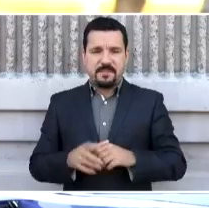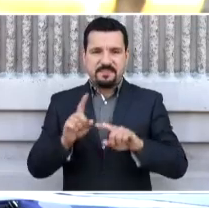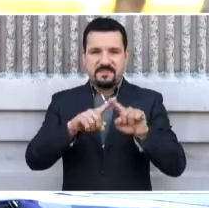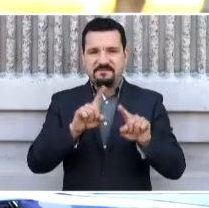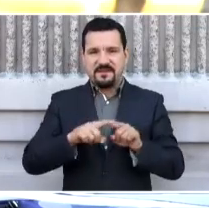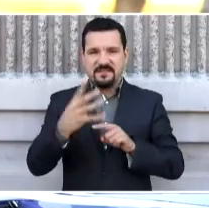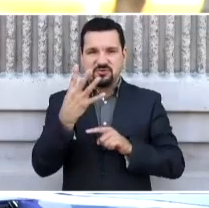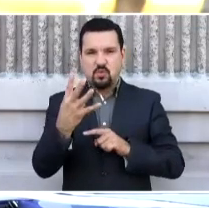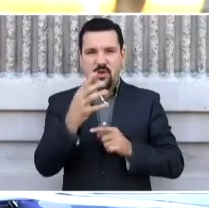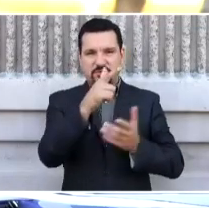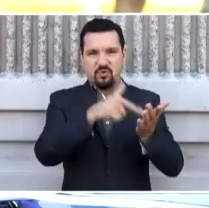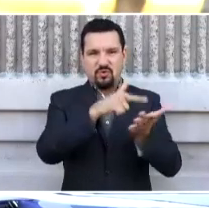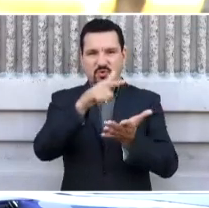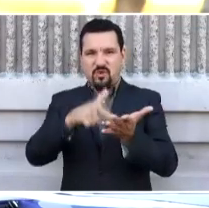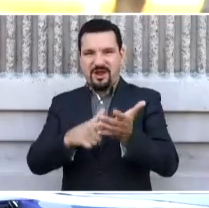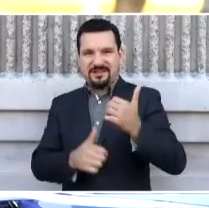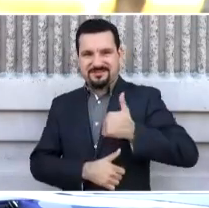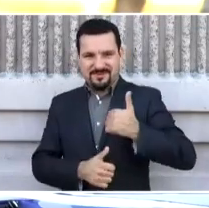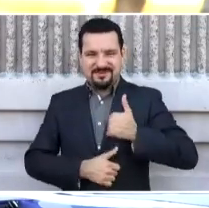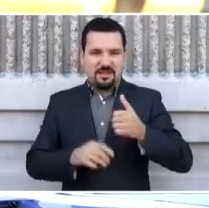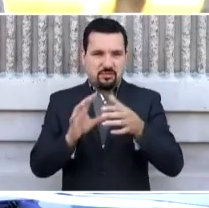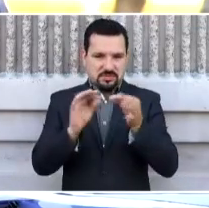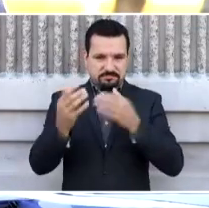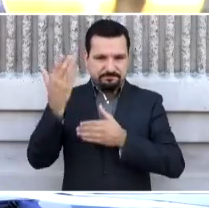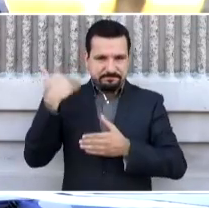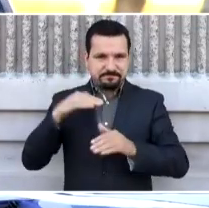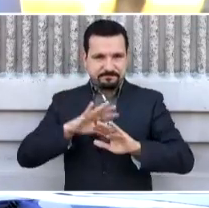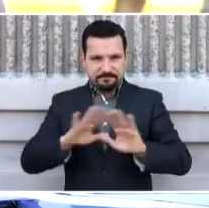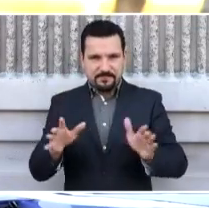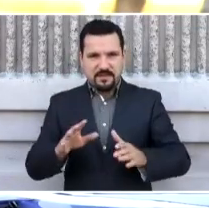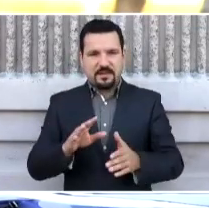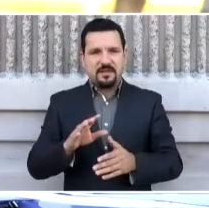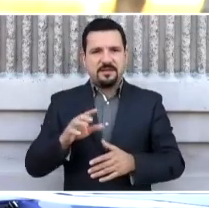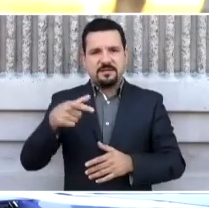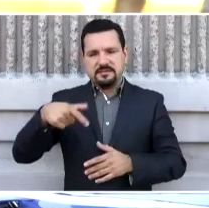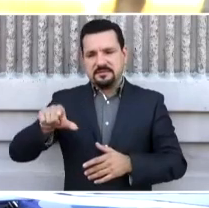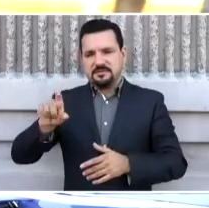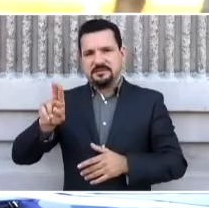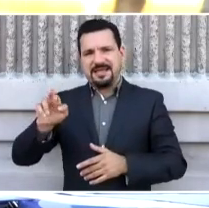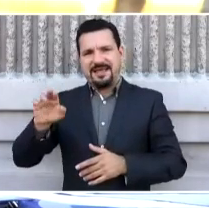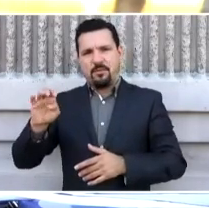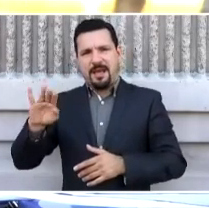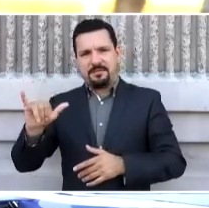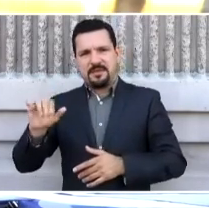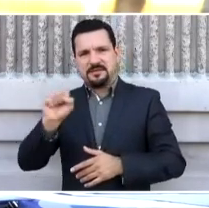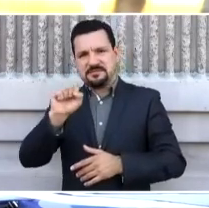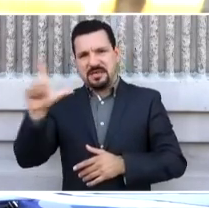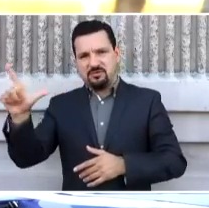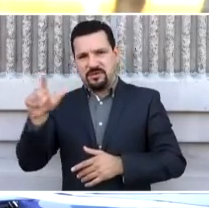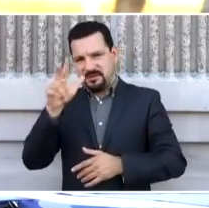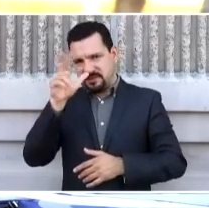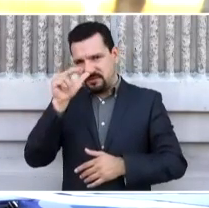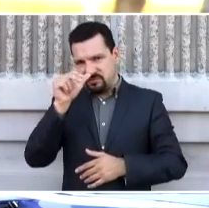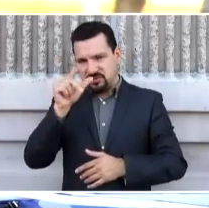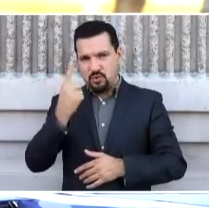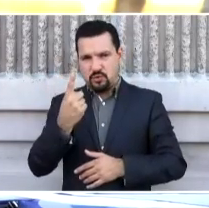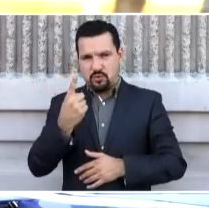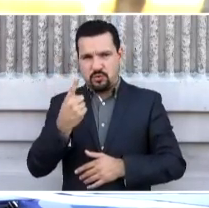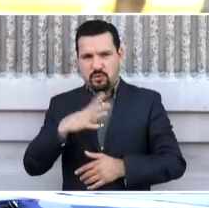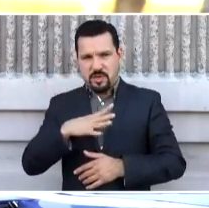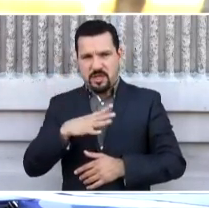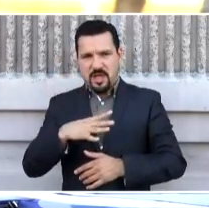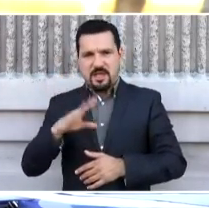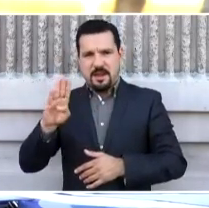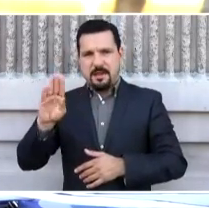diferentes puestos militares, que ya les he dicho, Querobabi, San Luis Río Colorado, Hermosillo, y un puesto de operaciones